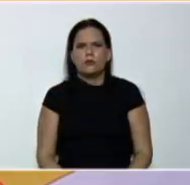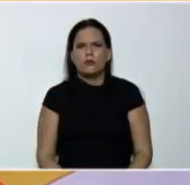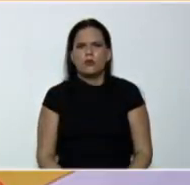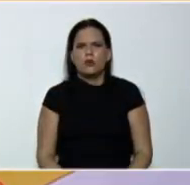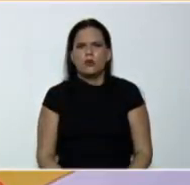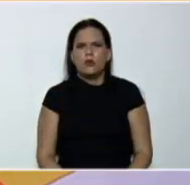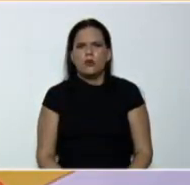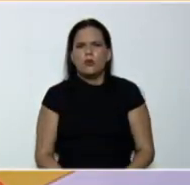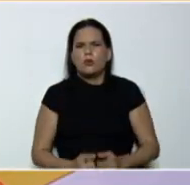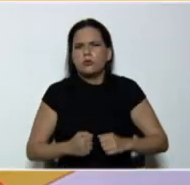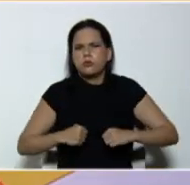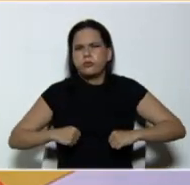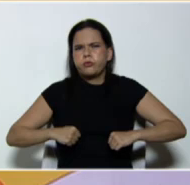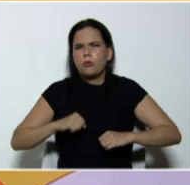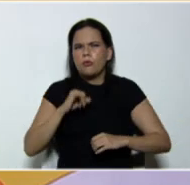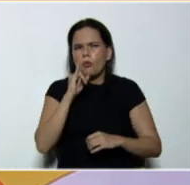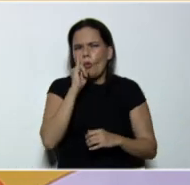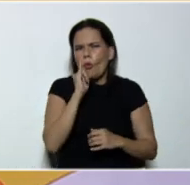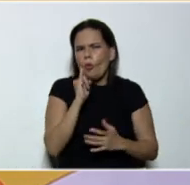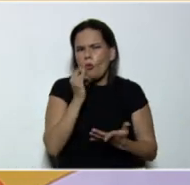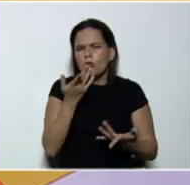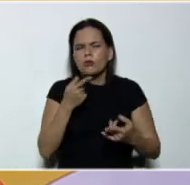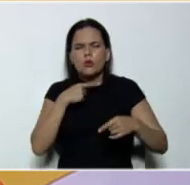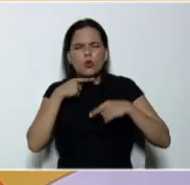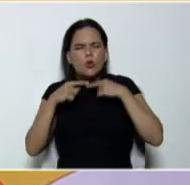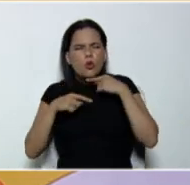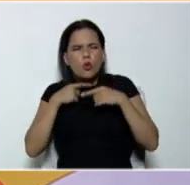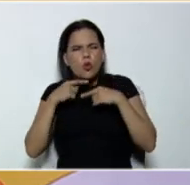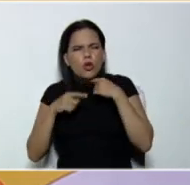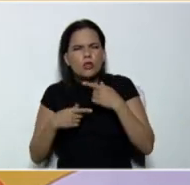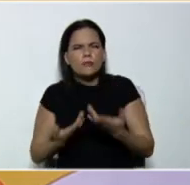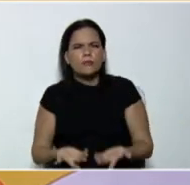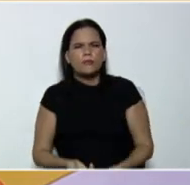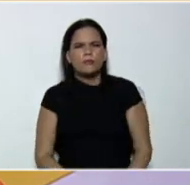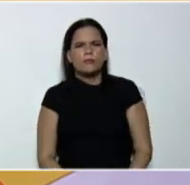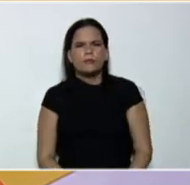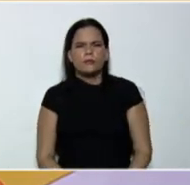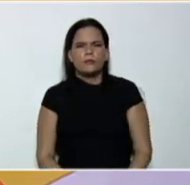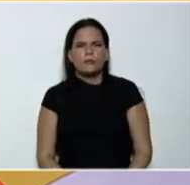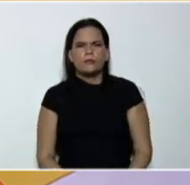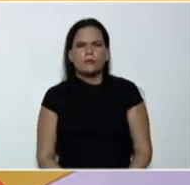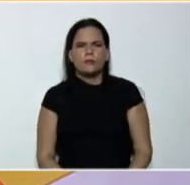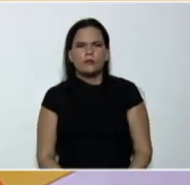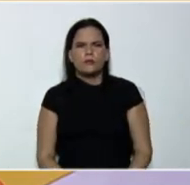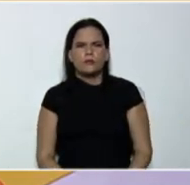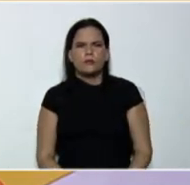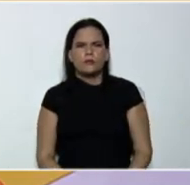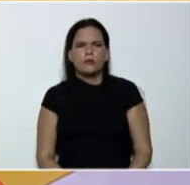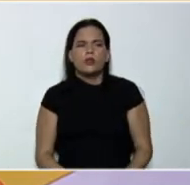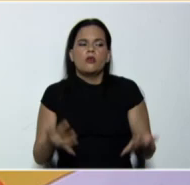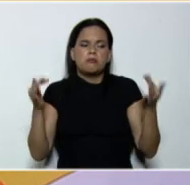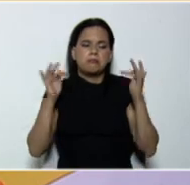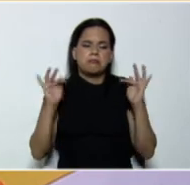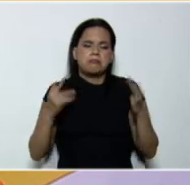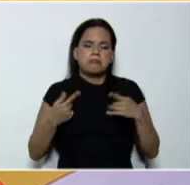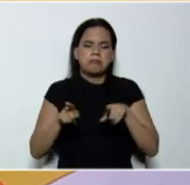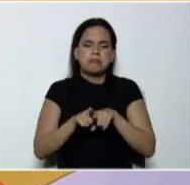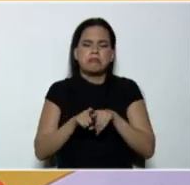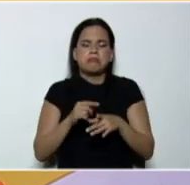cortos, colores, la clasificación de colores. Y de una manera que también nos ayude a